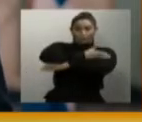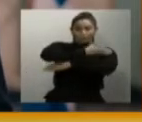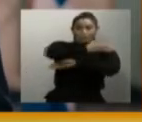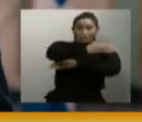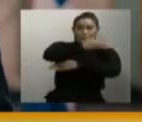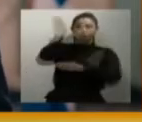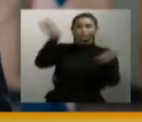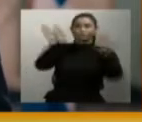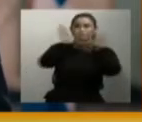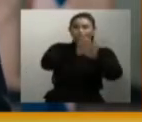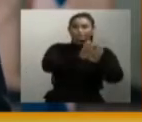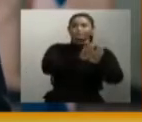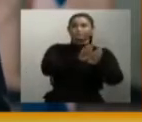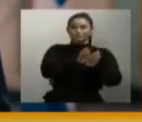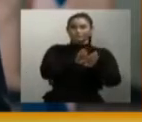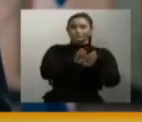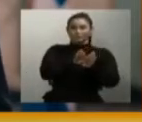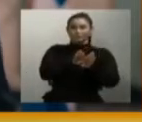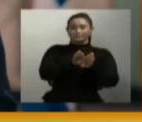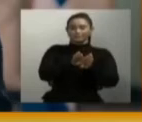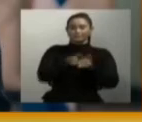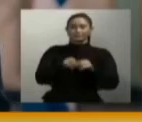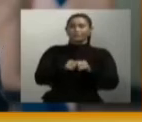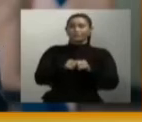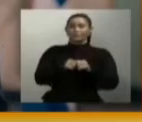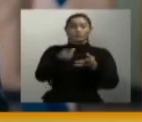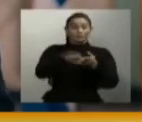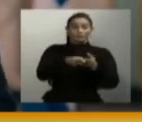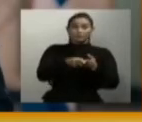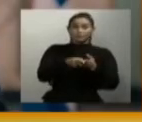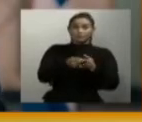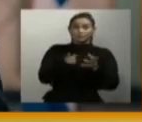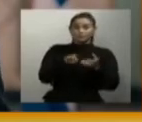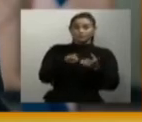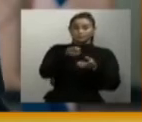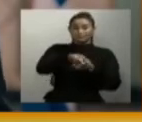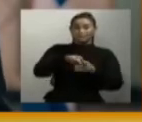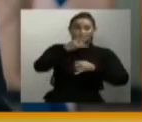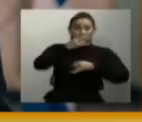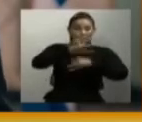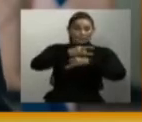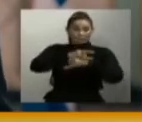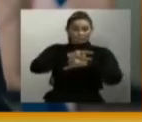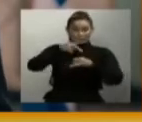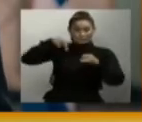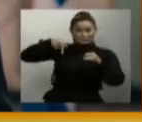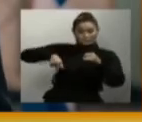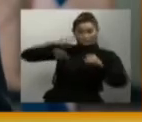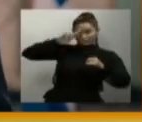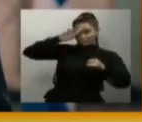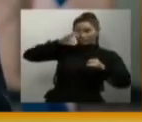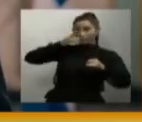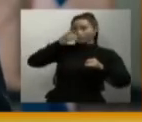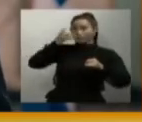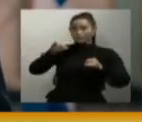no sé si ustedes recuerdan diferentes productores que estaban votando